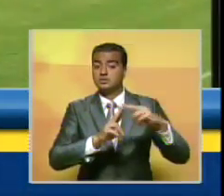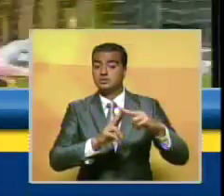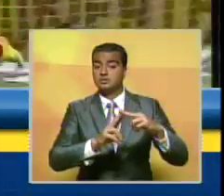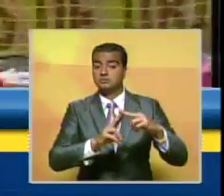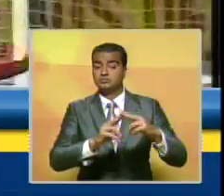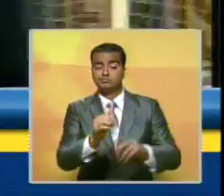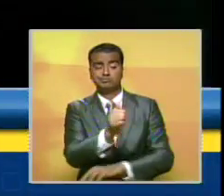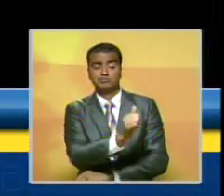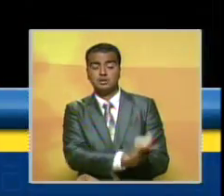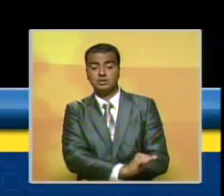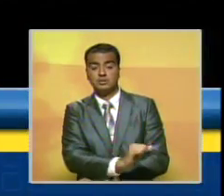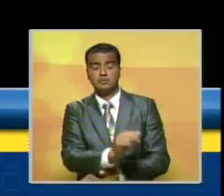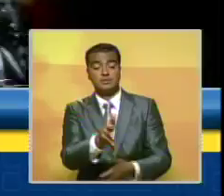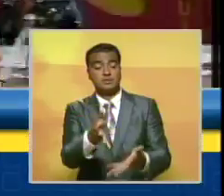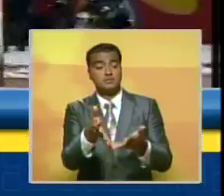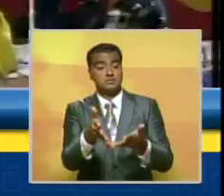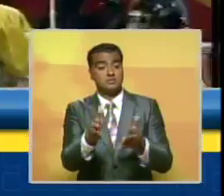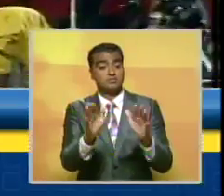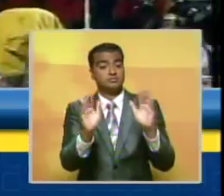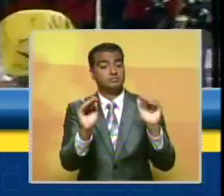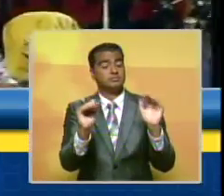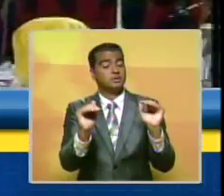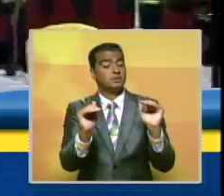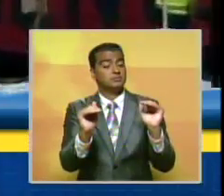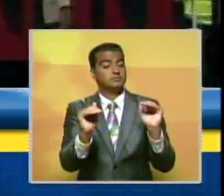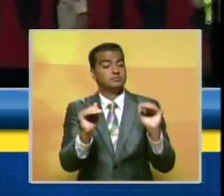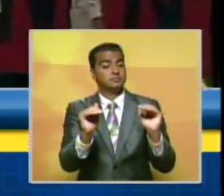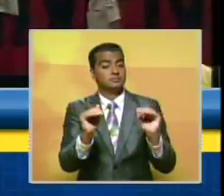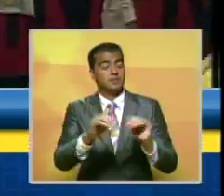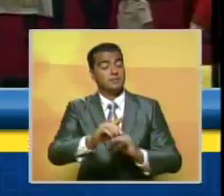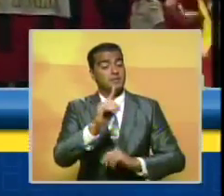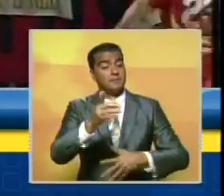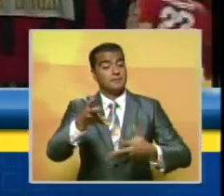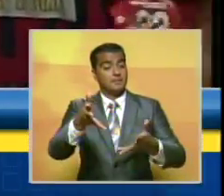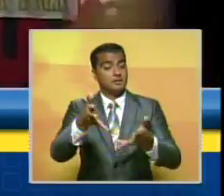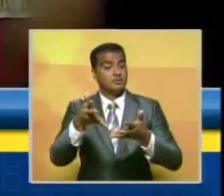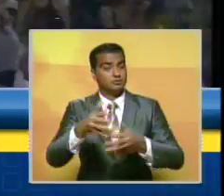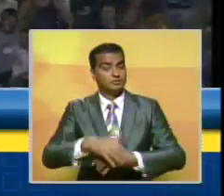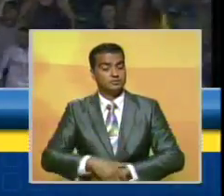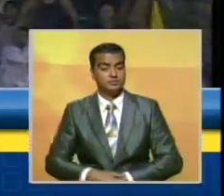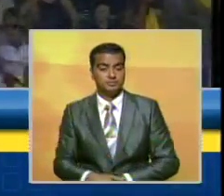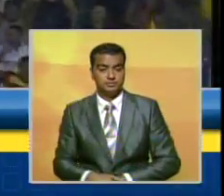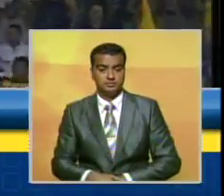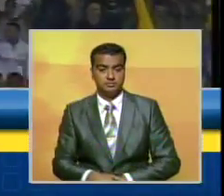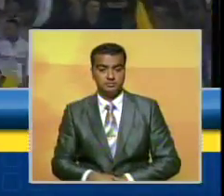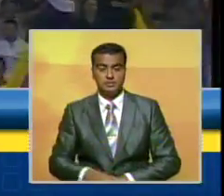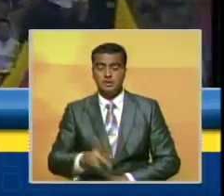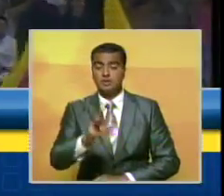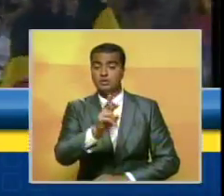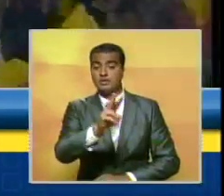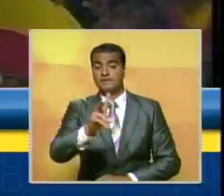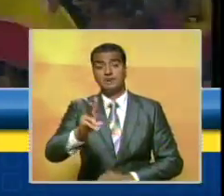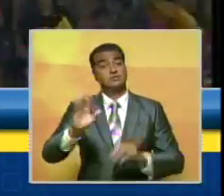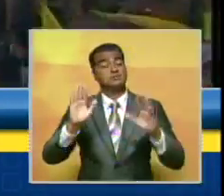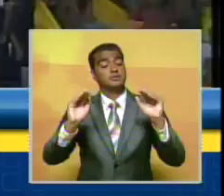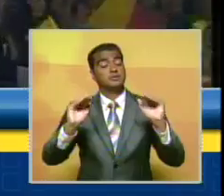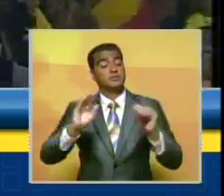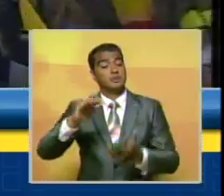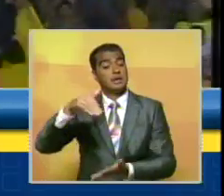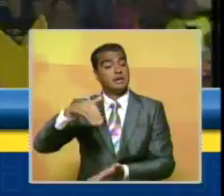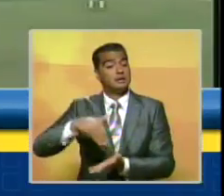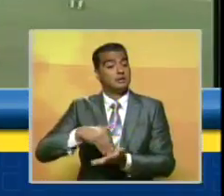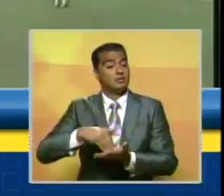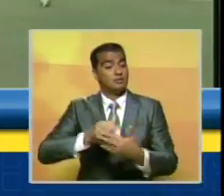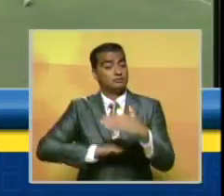invicto, luego que se pitara forfait para que el Vigía se diera el primer triunfo de la temporada. Además, Raúl Cavalieri fue despedido del Aragua Fútbol Club,